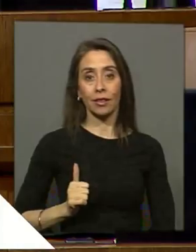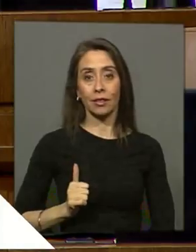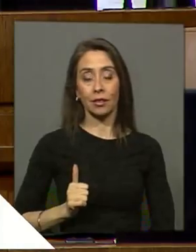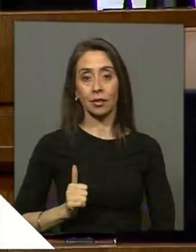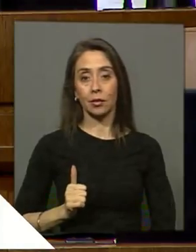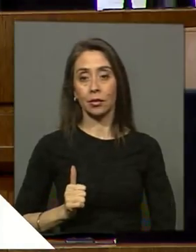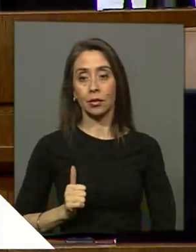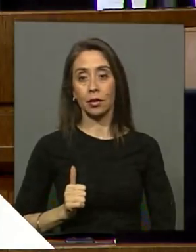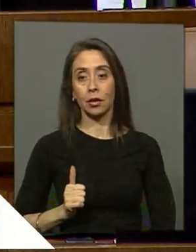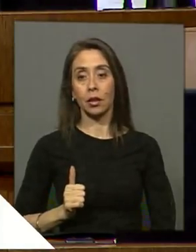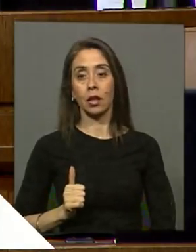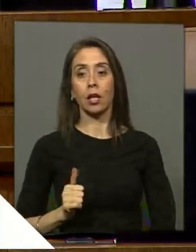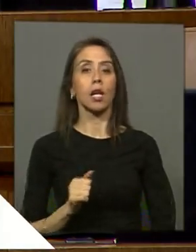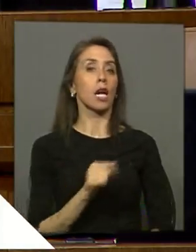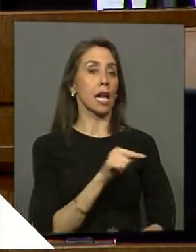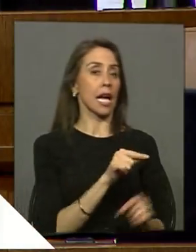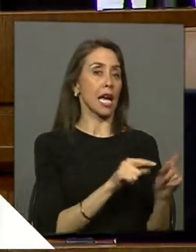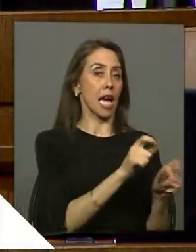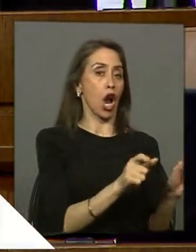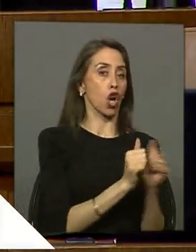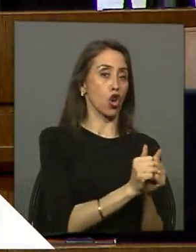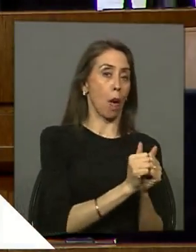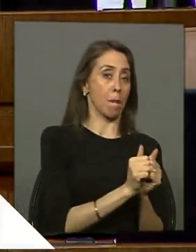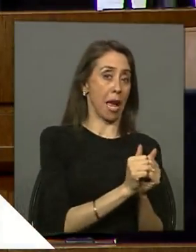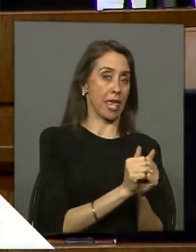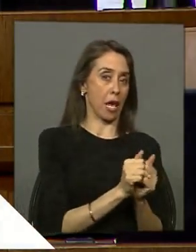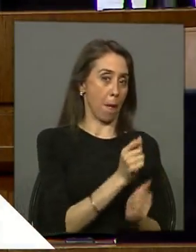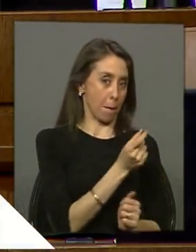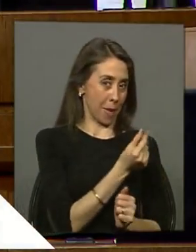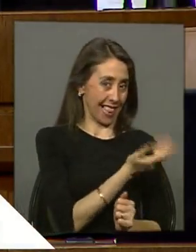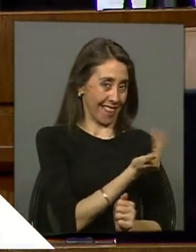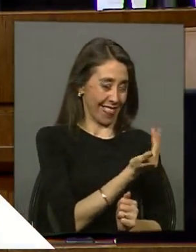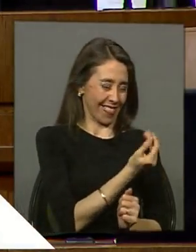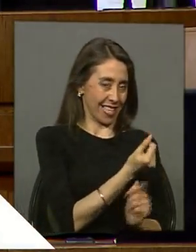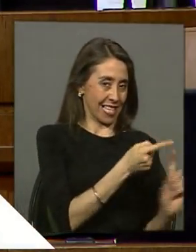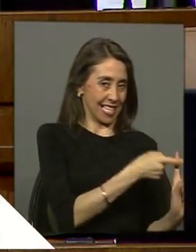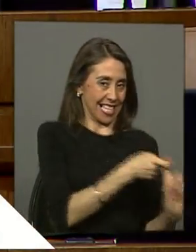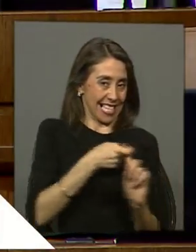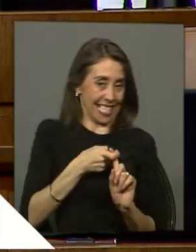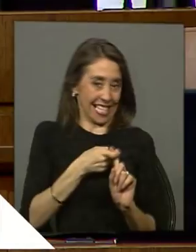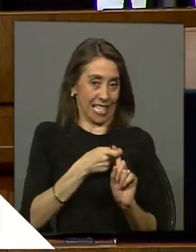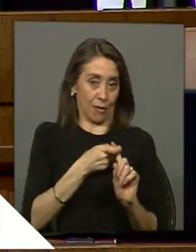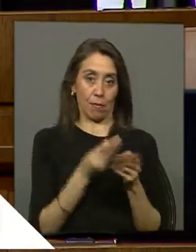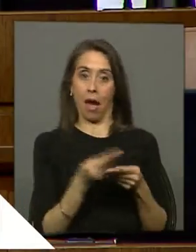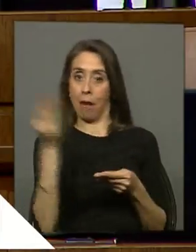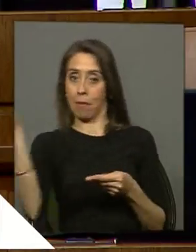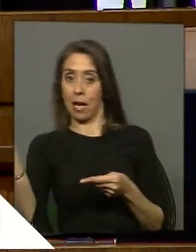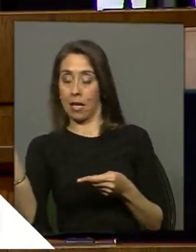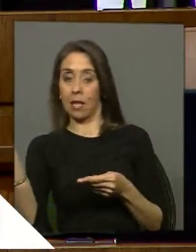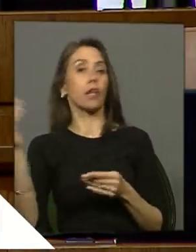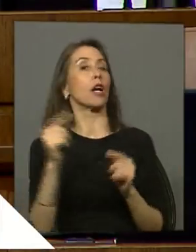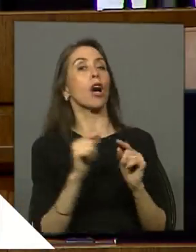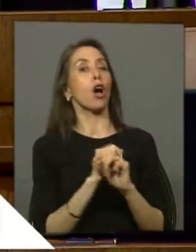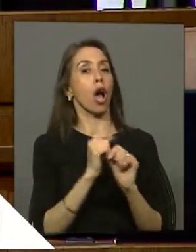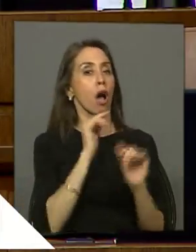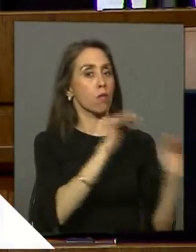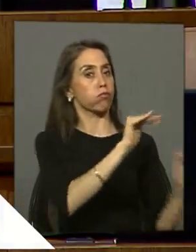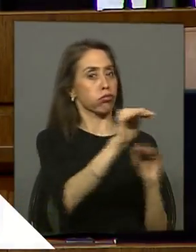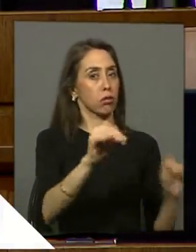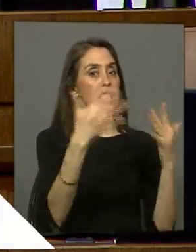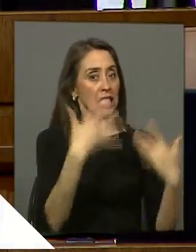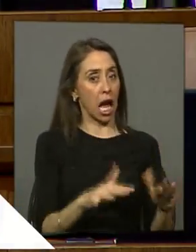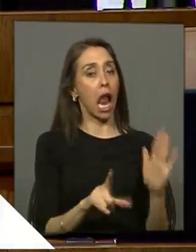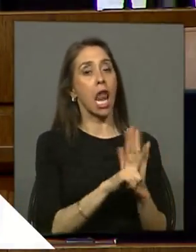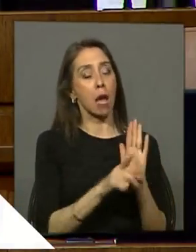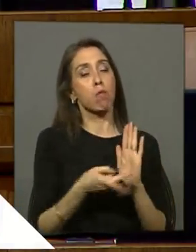hacer de captadores o hacer de intermediarios en este tipo de materia eso si lo podía hacer pero lo que no podía